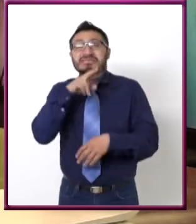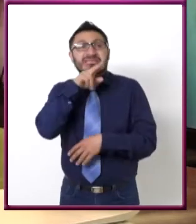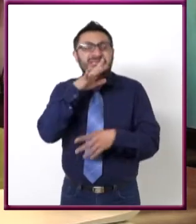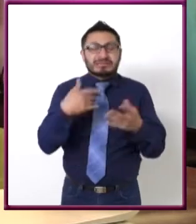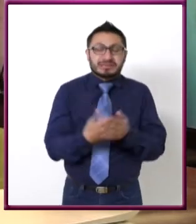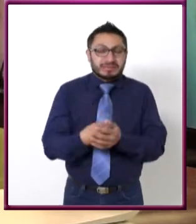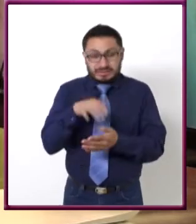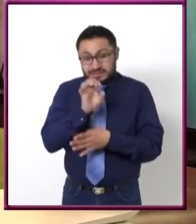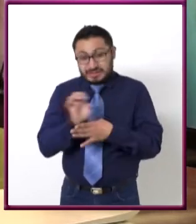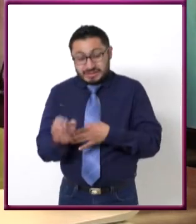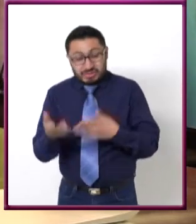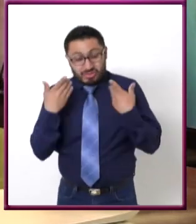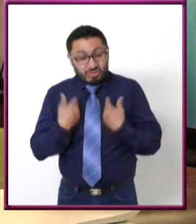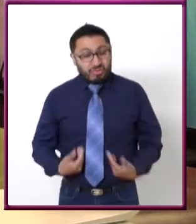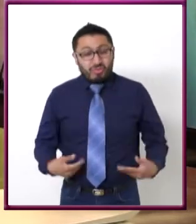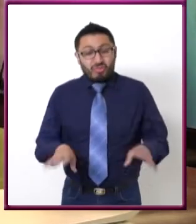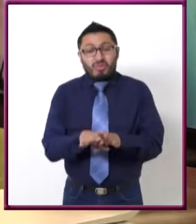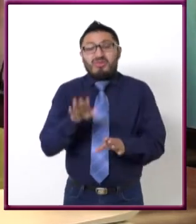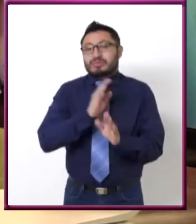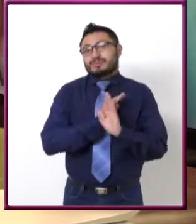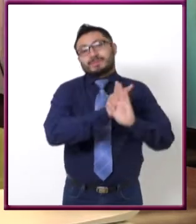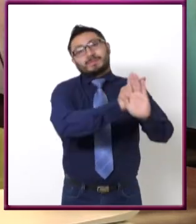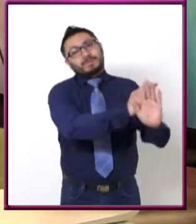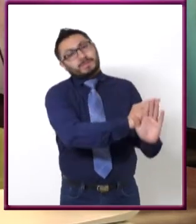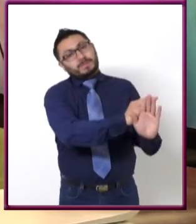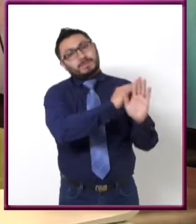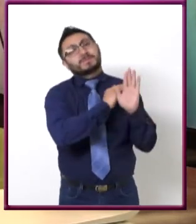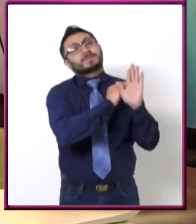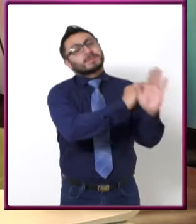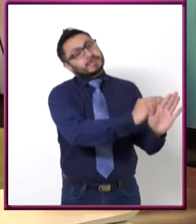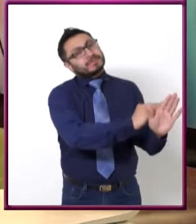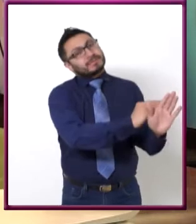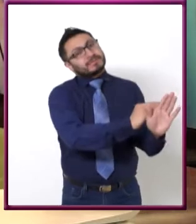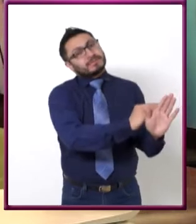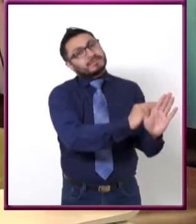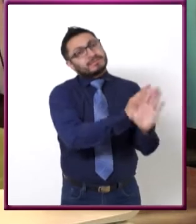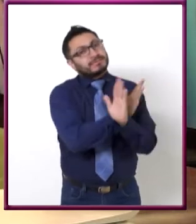ansiedad. Entonces yo evito